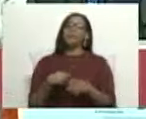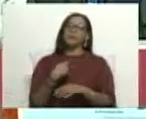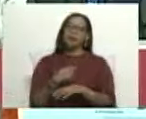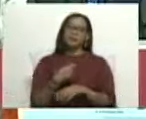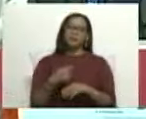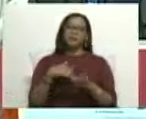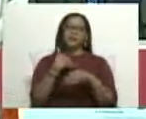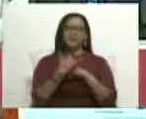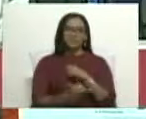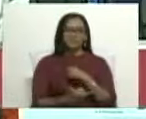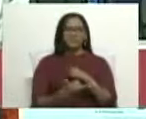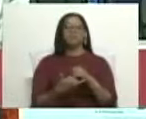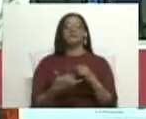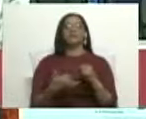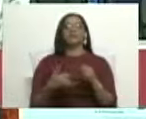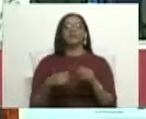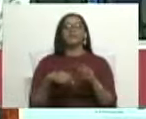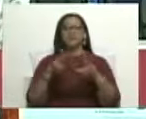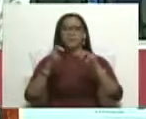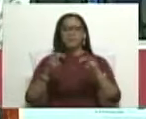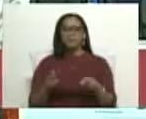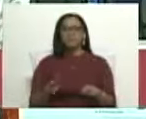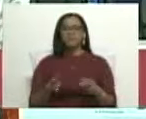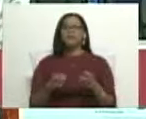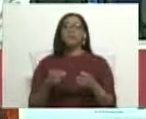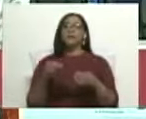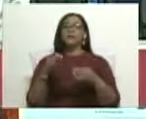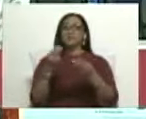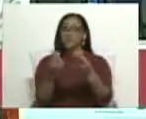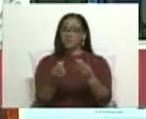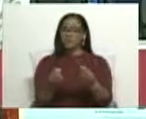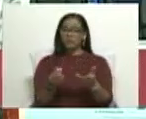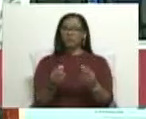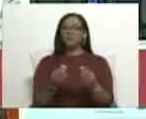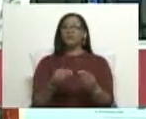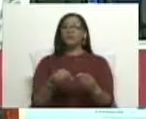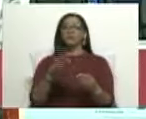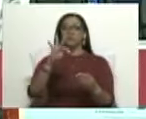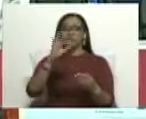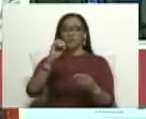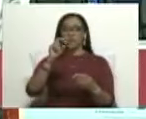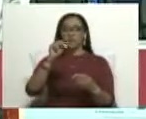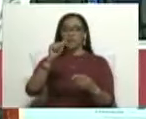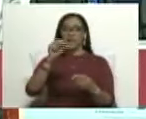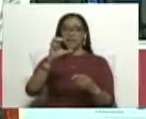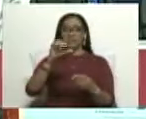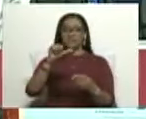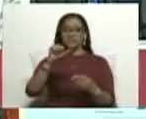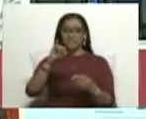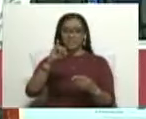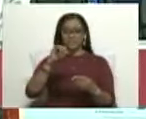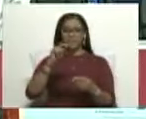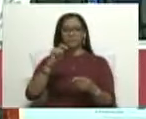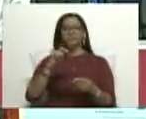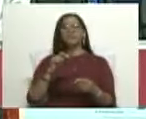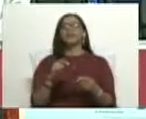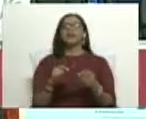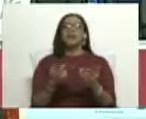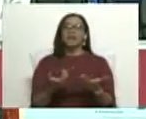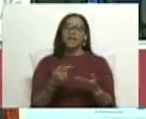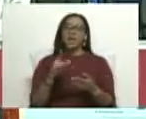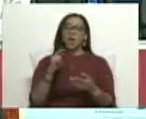de investigación a través del Fondo Nacional de Ciencia y Tecnología, FONACYT, en el marco de la Ley Orgánica de Ciencia y Tecnología, la